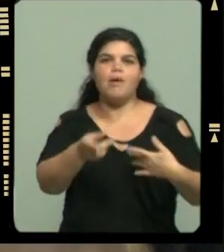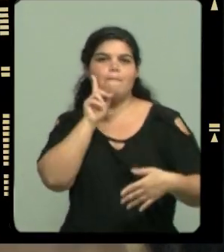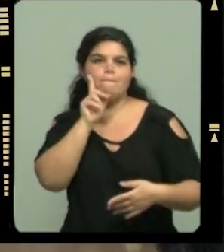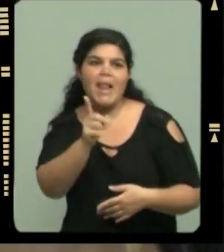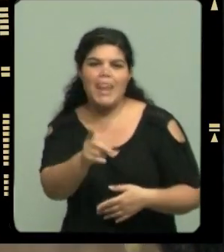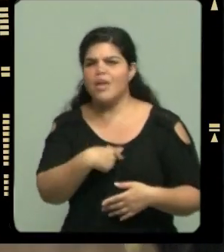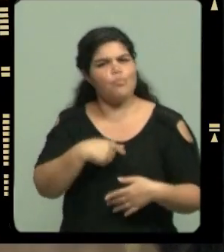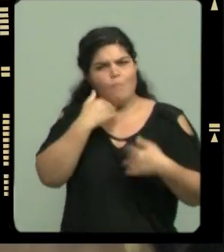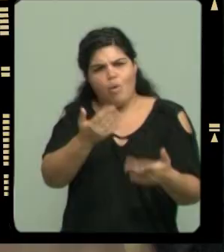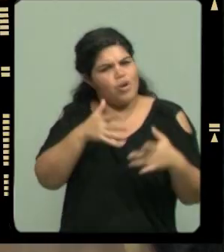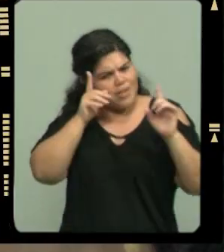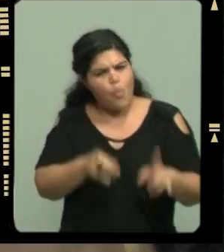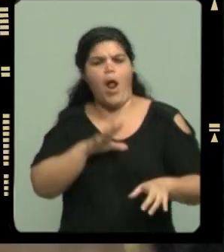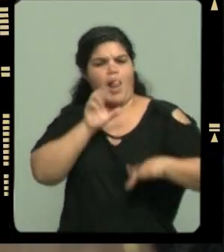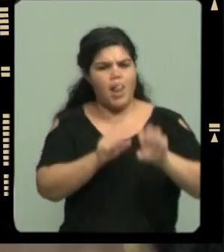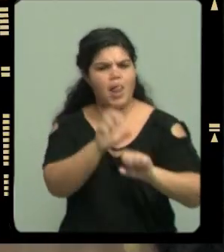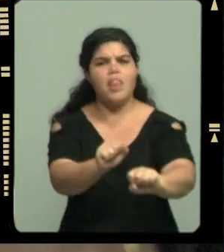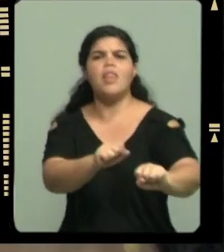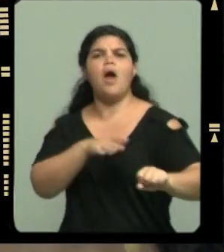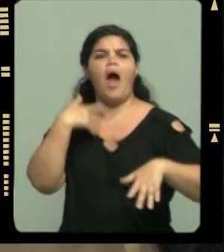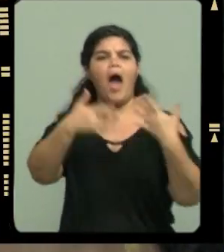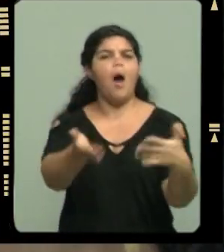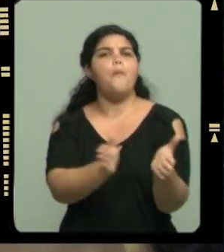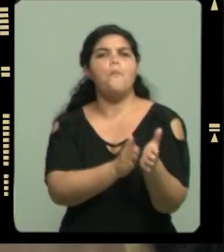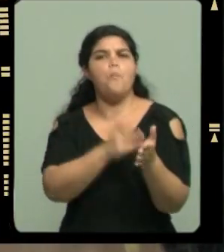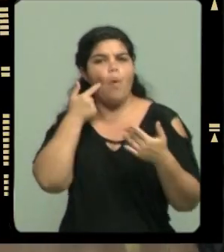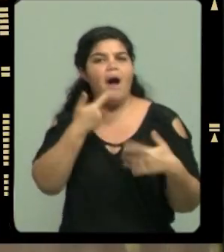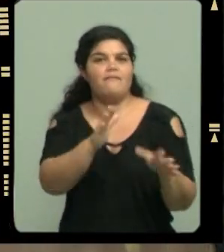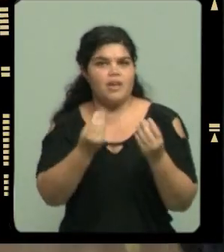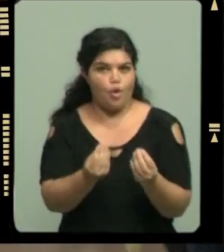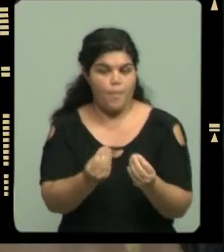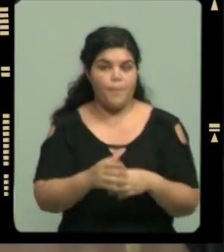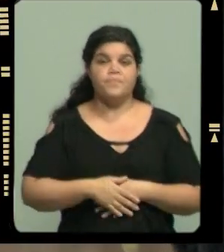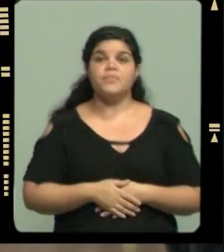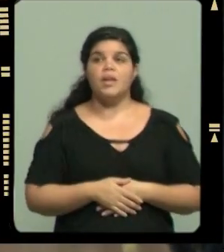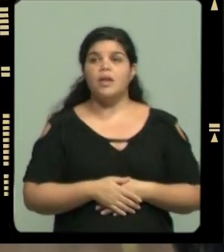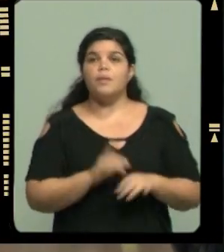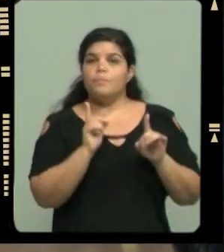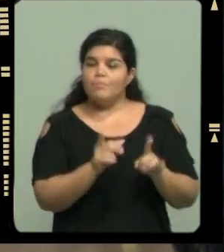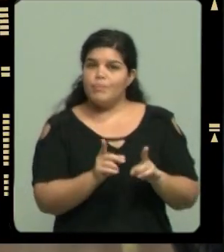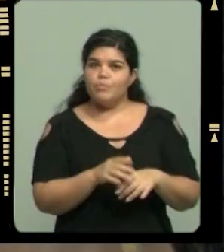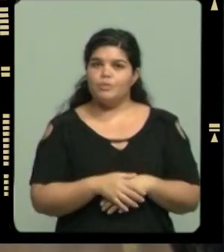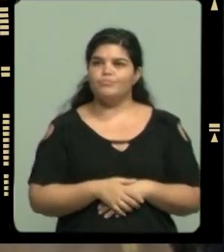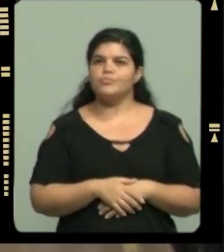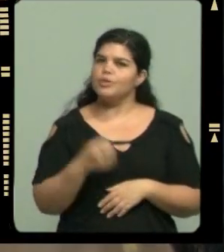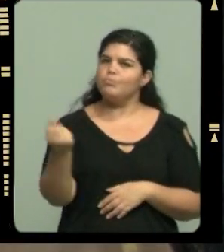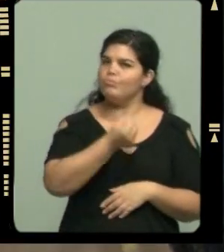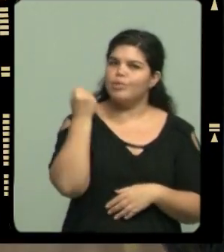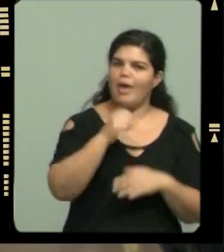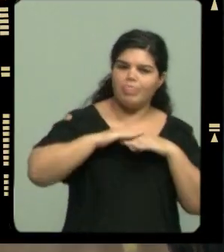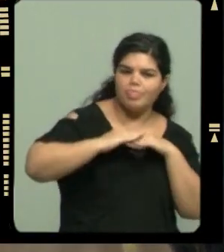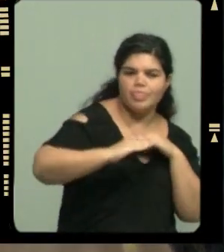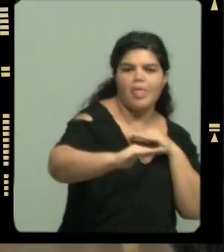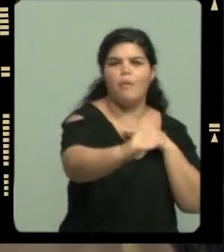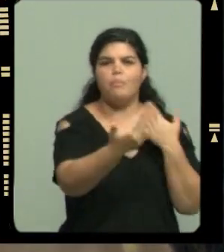muy creativo, pero el desafío para nosotros mismos es pasar de la creatividad a la innovación. Claro. Es que esto que se nos está ocurriendo, darle los procedimientos, darle